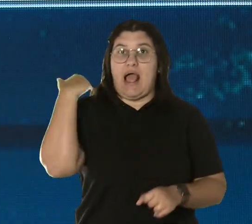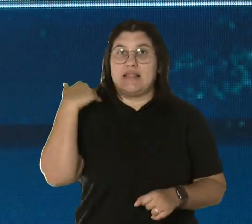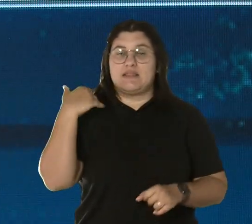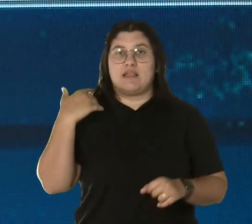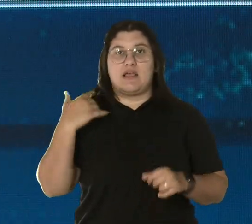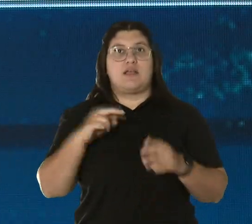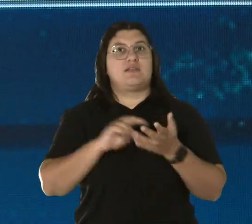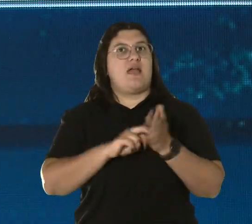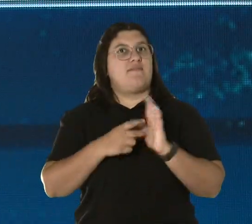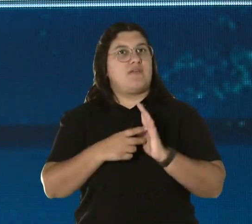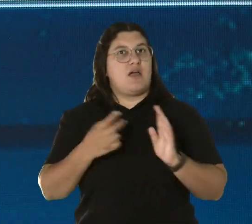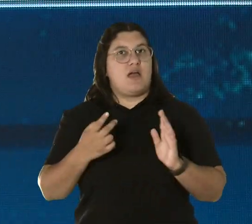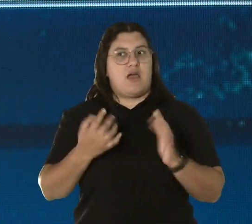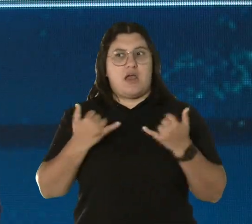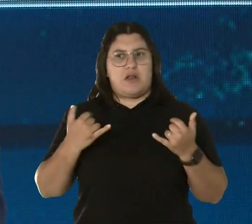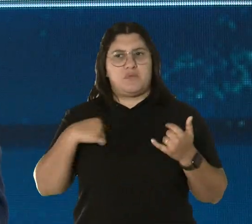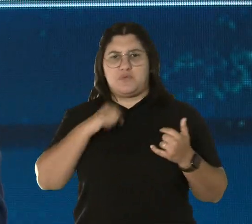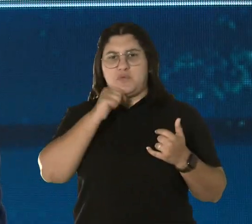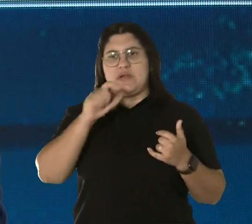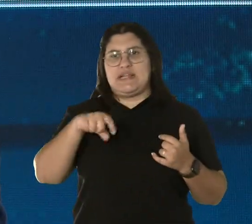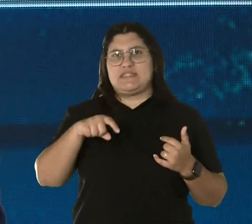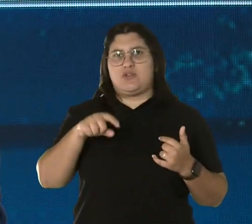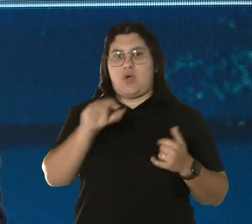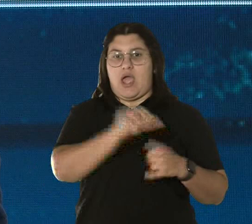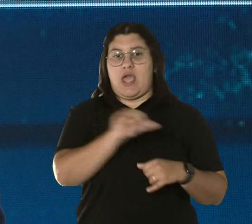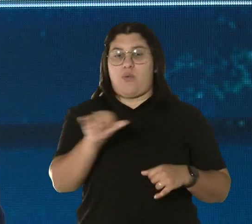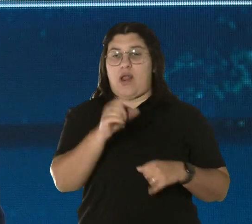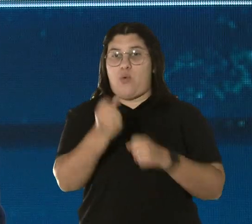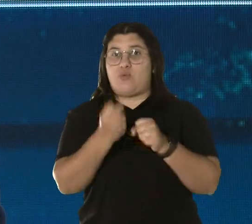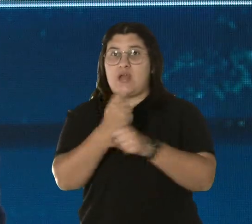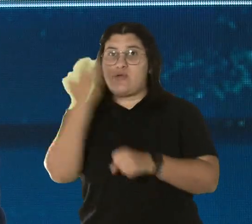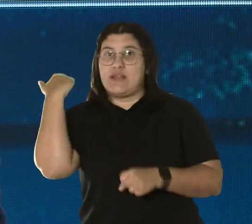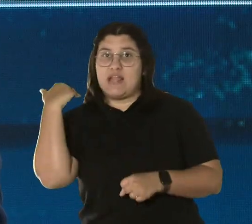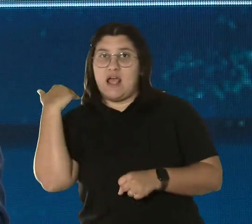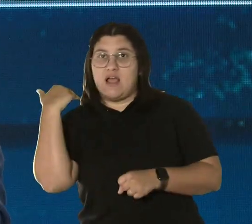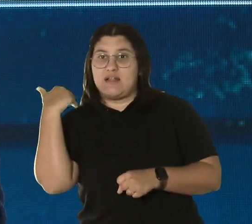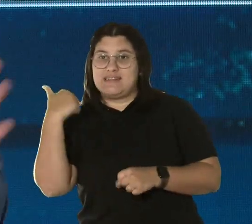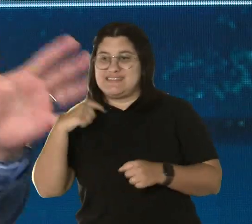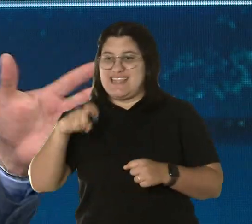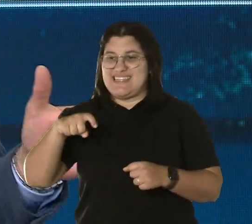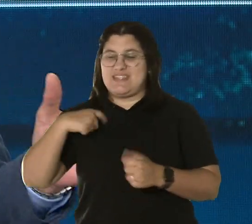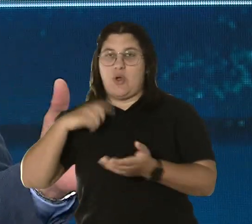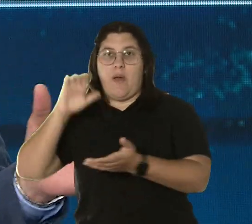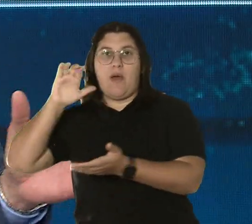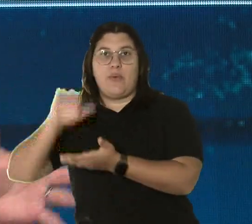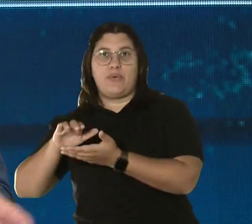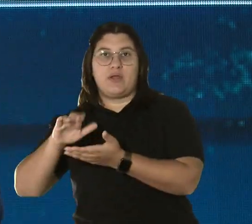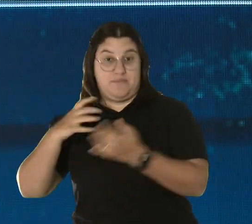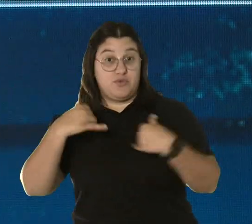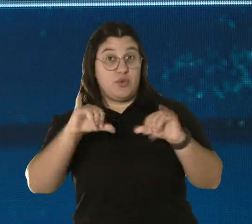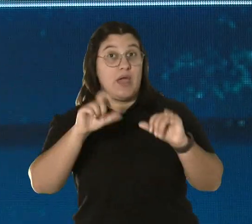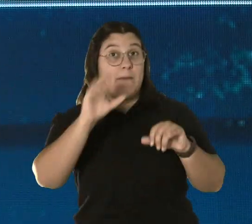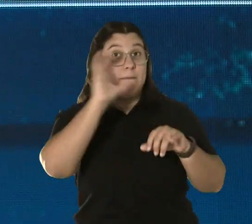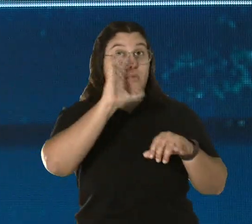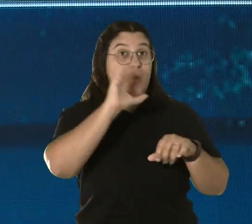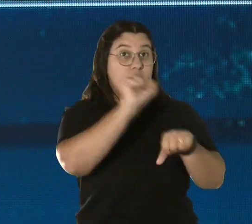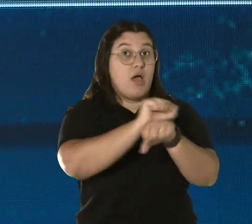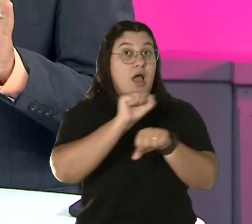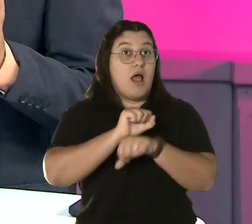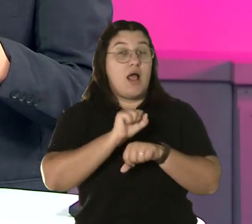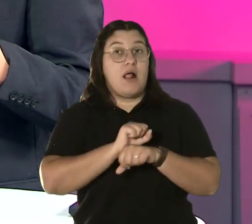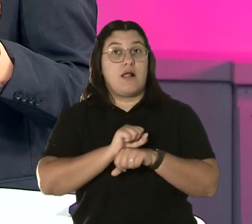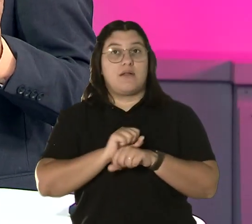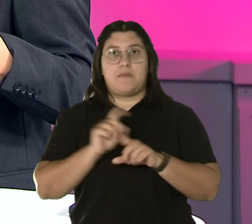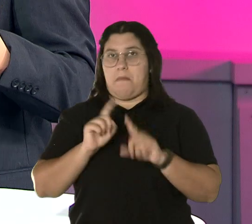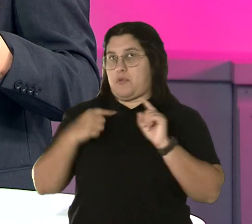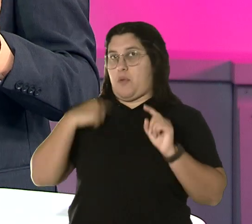hoy en día yo no tengo la misma necesidad que tenía hace un año atrás. Yo tengo menos necesidad. Estamos buscando gente para trabajar y necesitamos llenar la plaza. 6,000